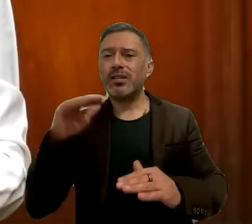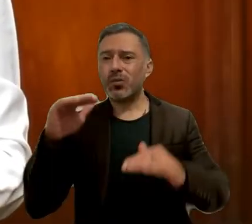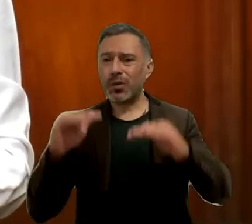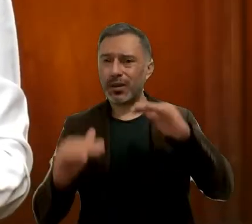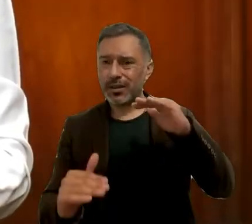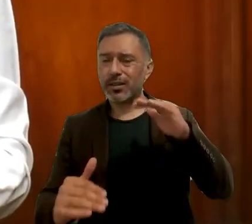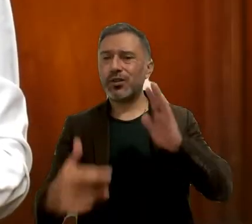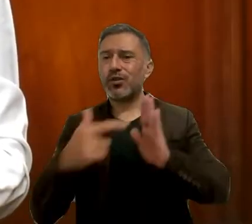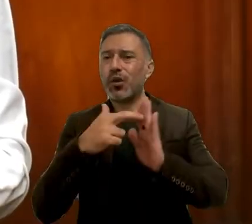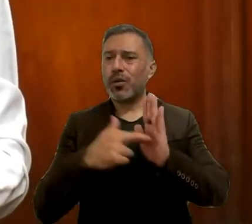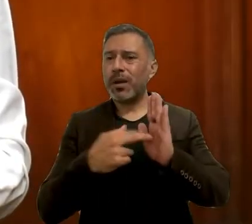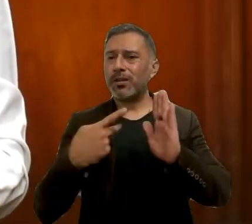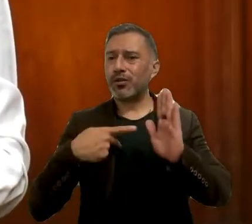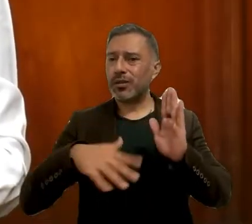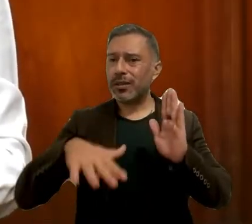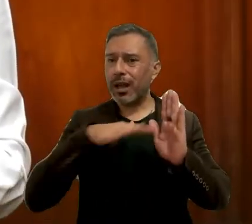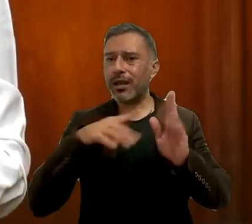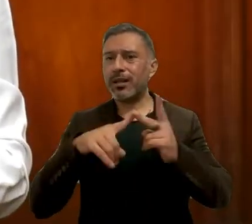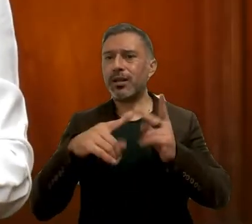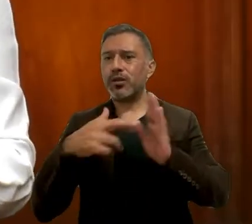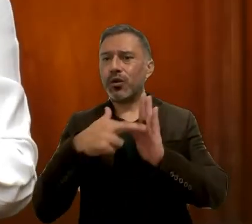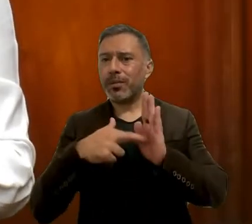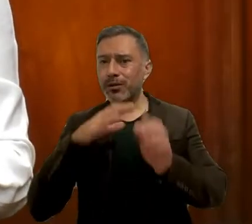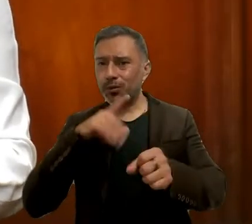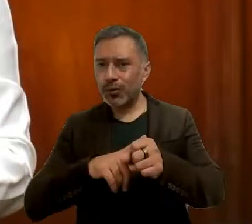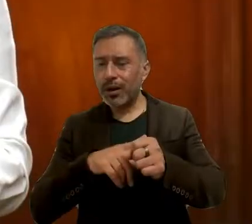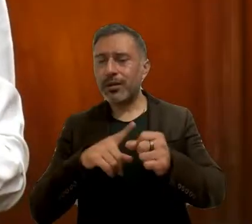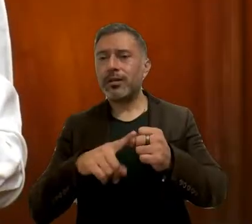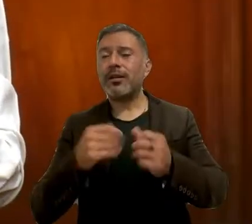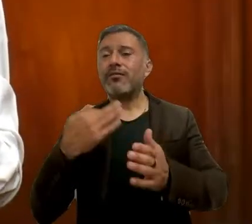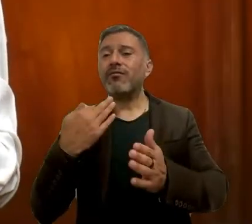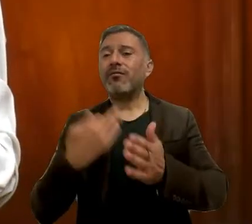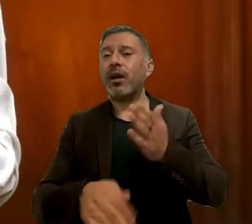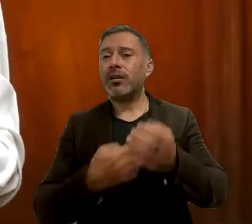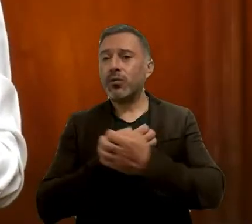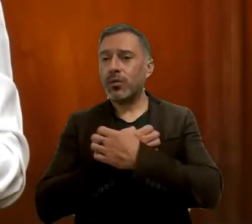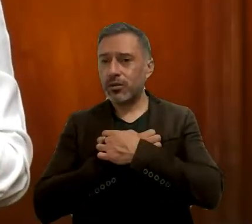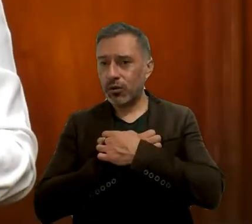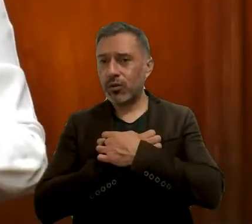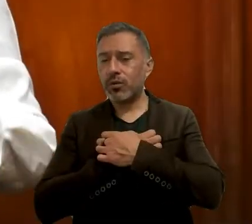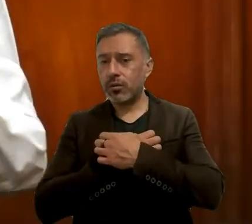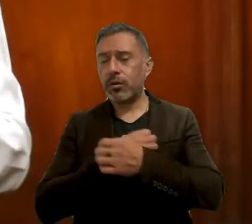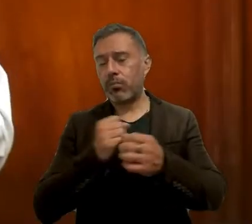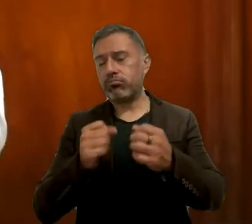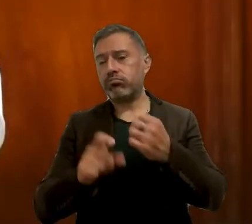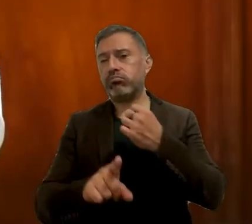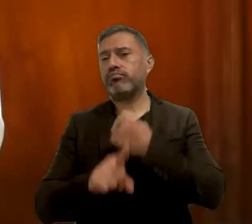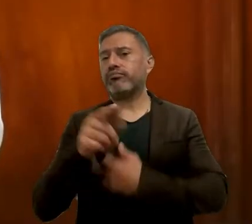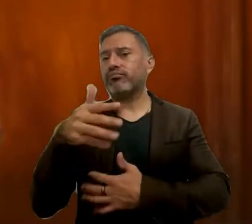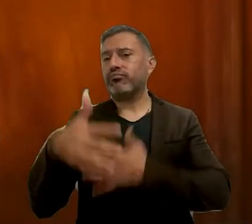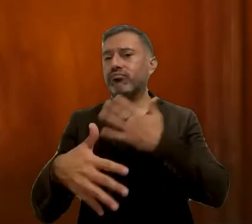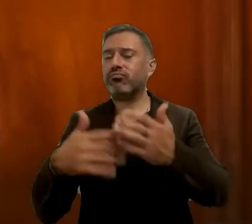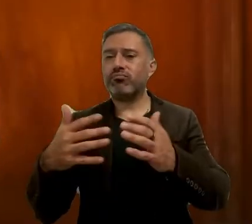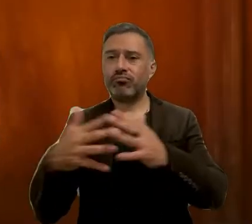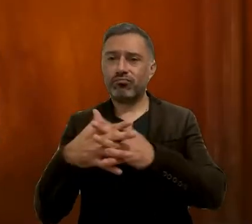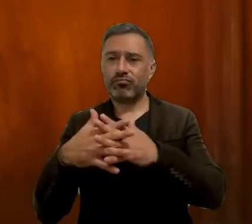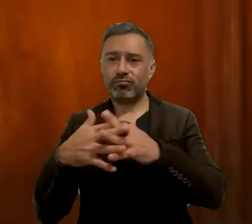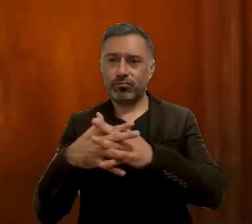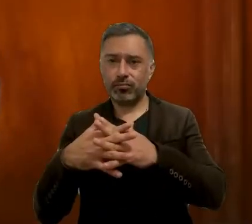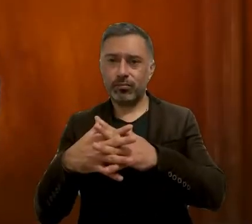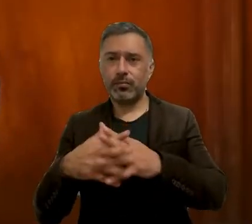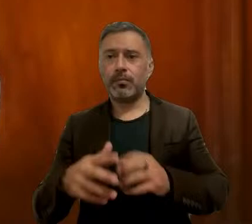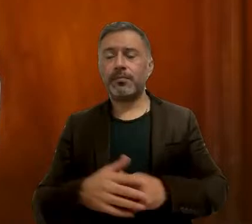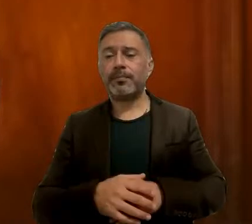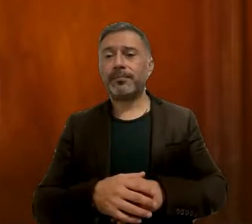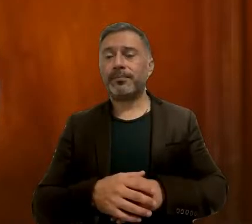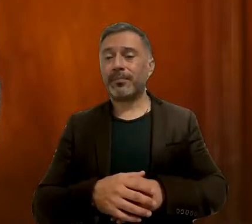sociales y culturales, la falta de educación y los conflictos armados. Ante este panorama,